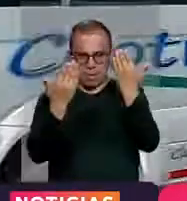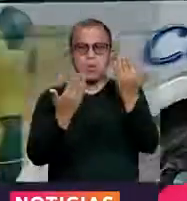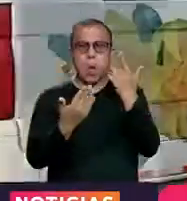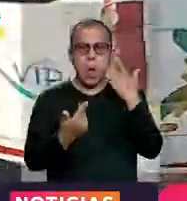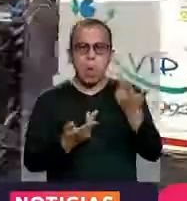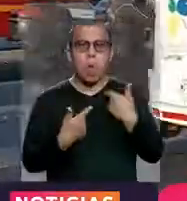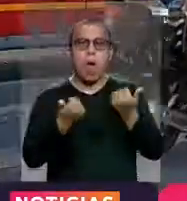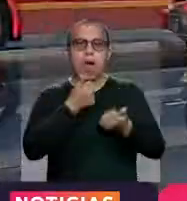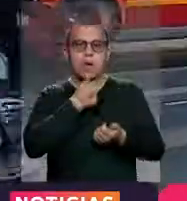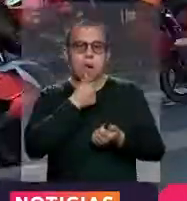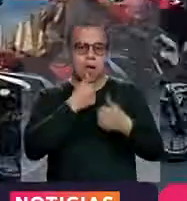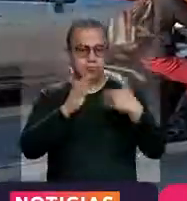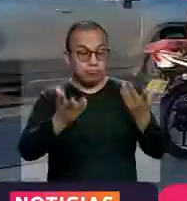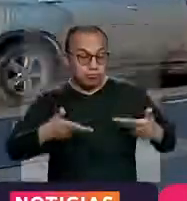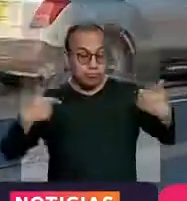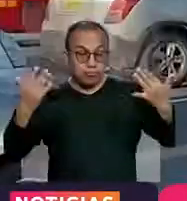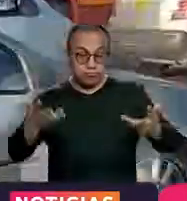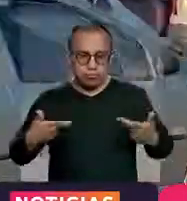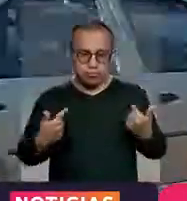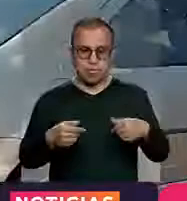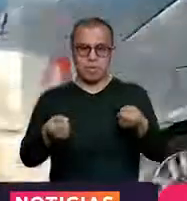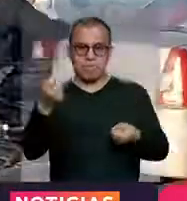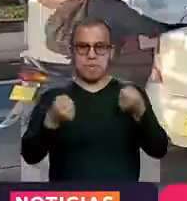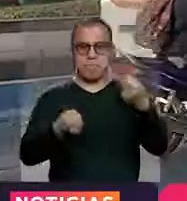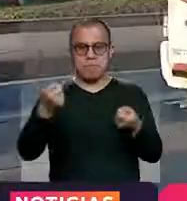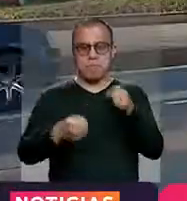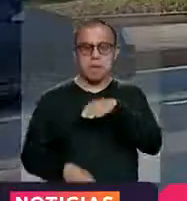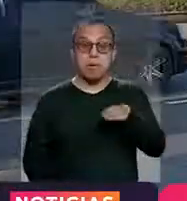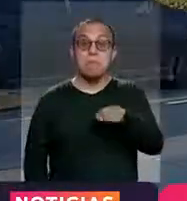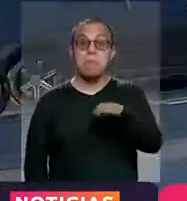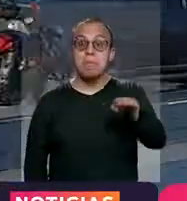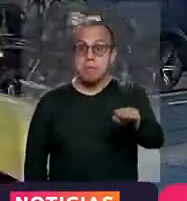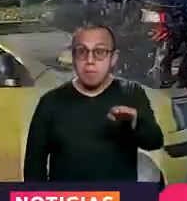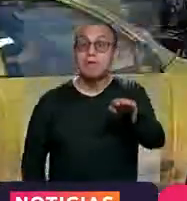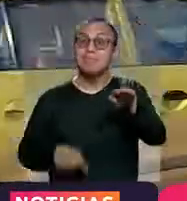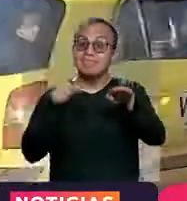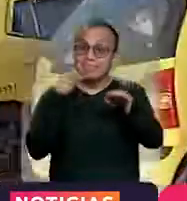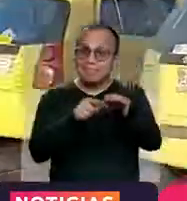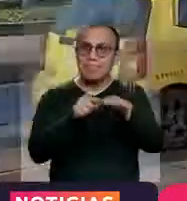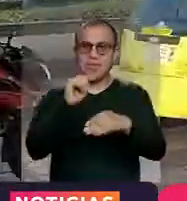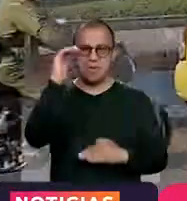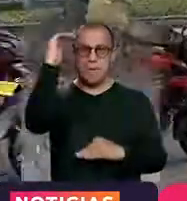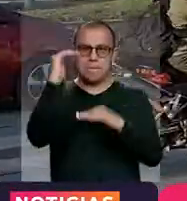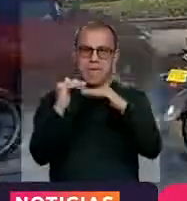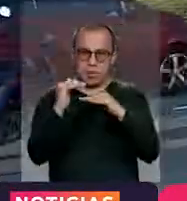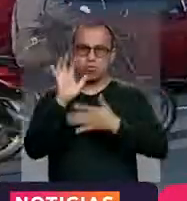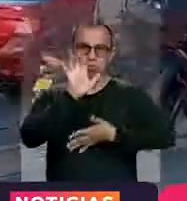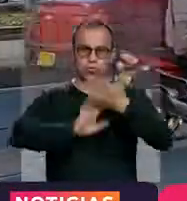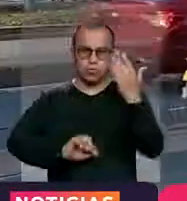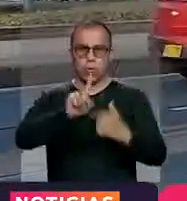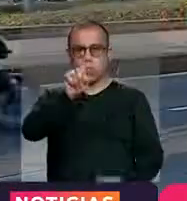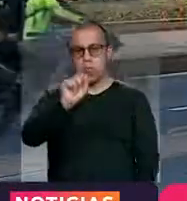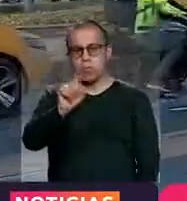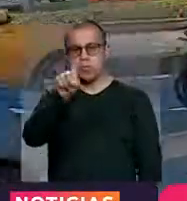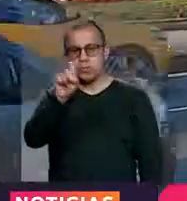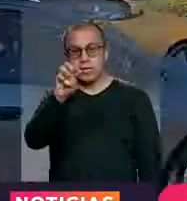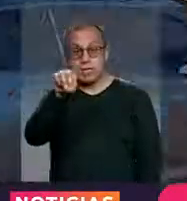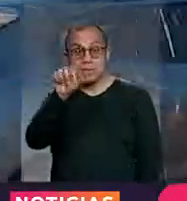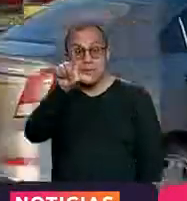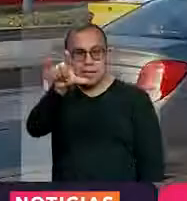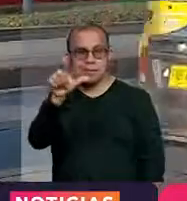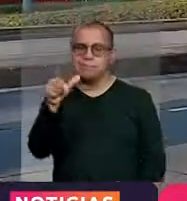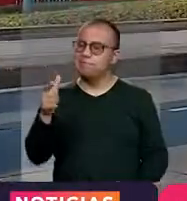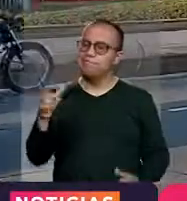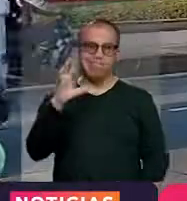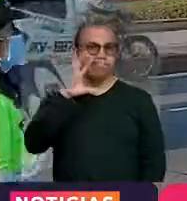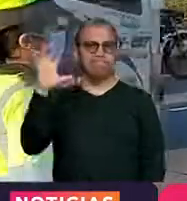evacuar el agua que encontremos sobre la vía. Que si ese labrado es inferior al 1.6 milímetros,